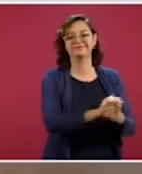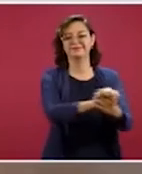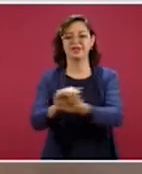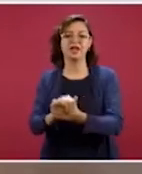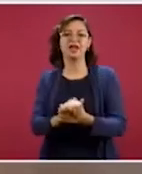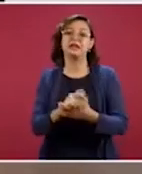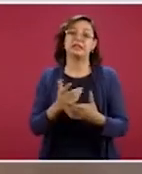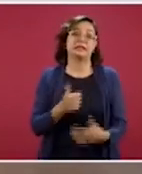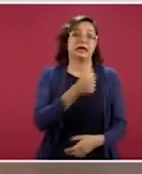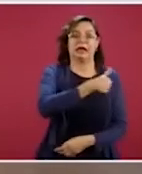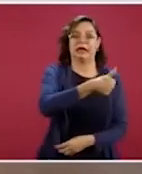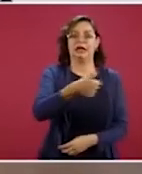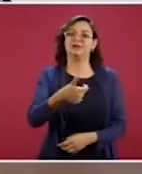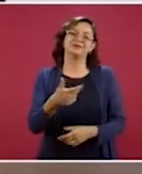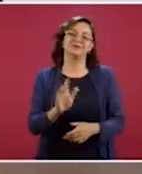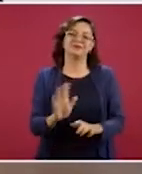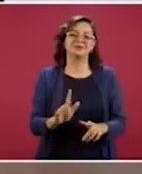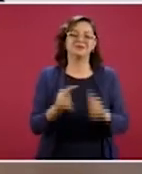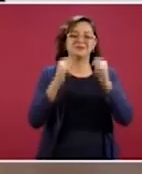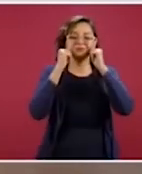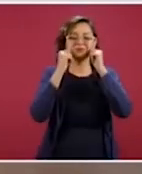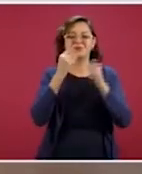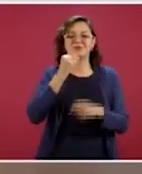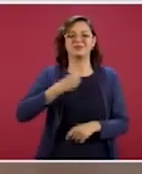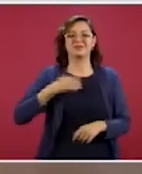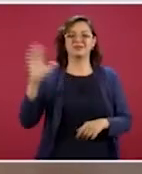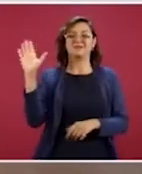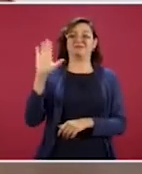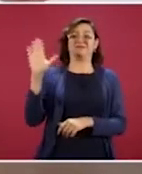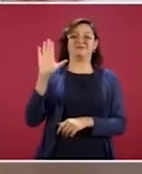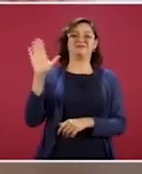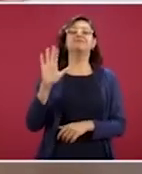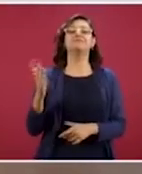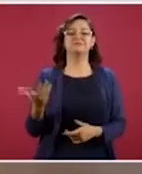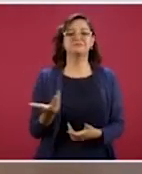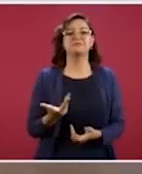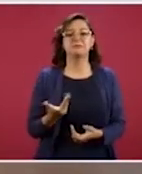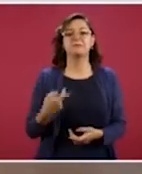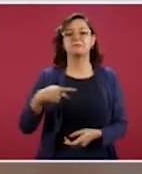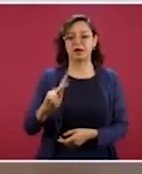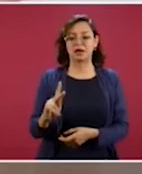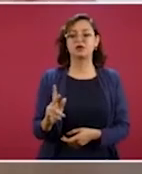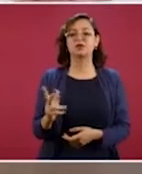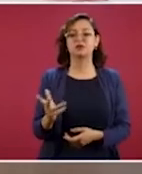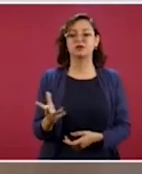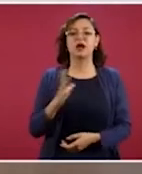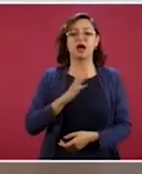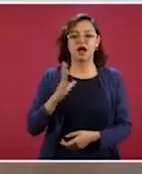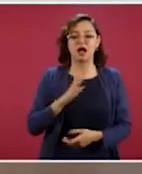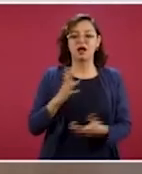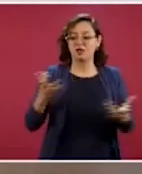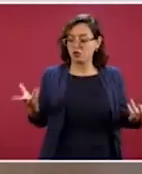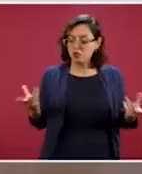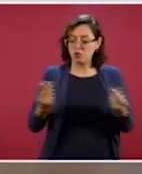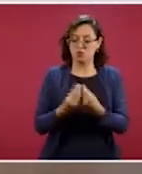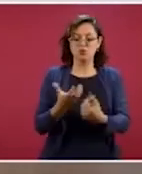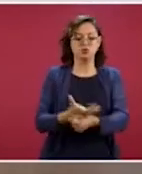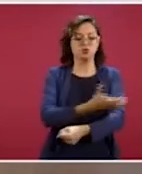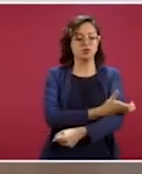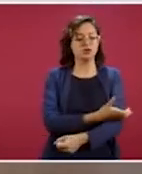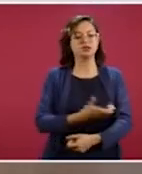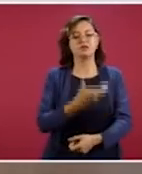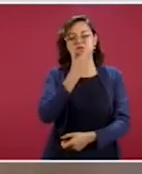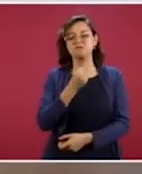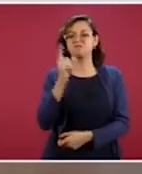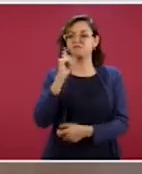así, de lejos, pero vamos a tener a compañeras, compañeros juntos, que